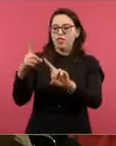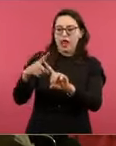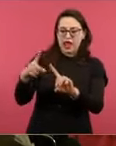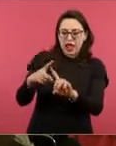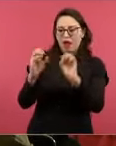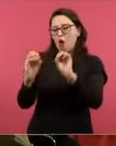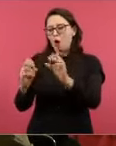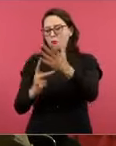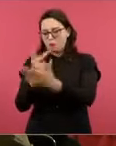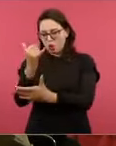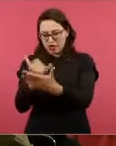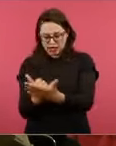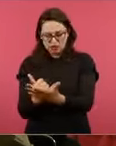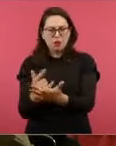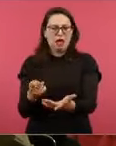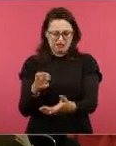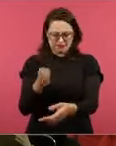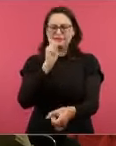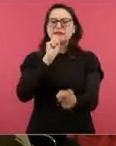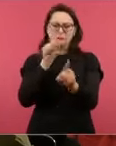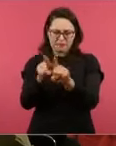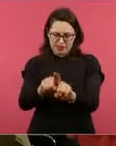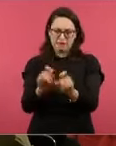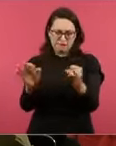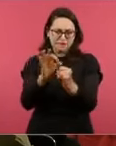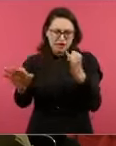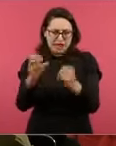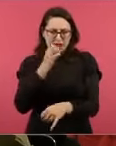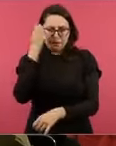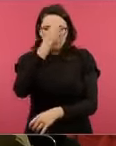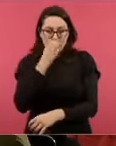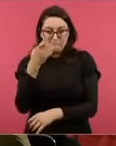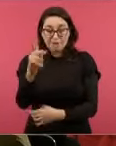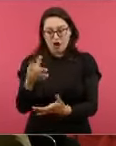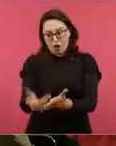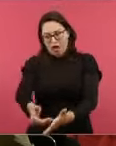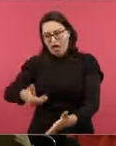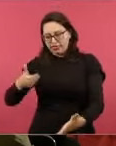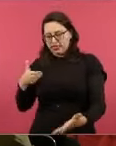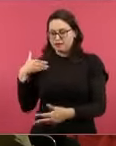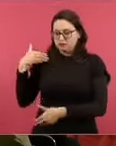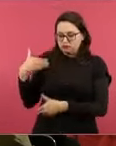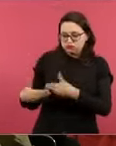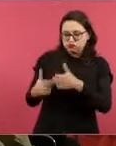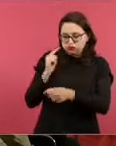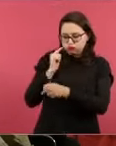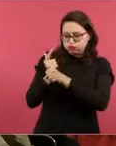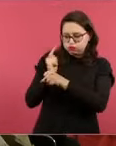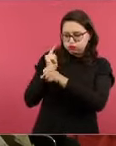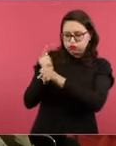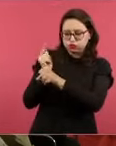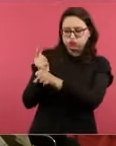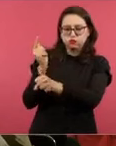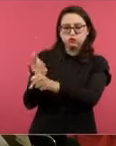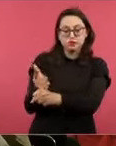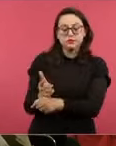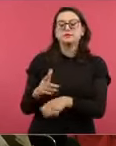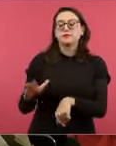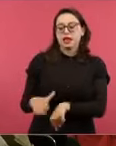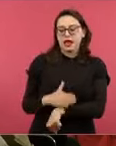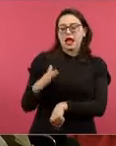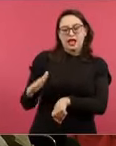el proceso. Cuáles fueron las actitudes, cuáles fueron las competencias, los conocimientos que se lograron